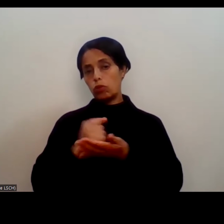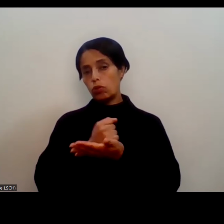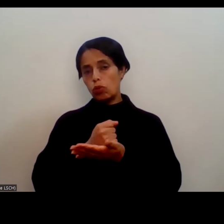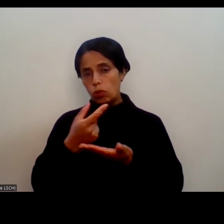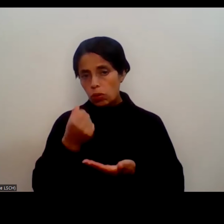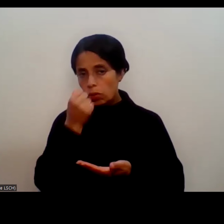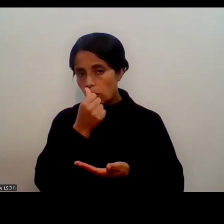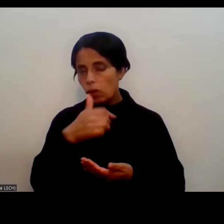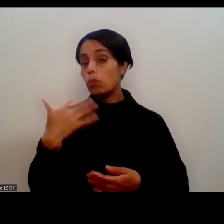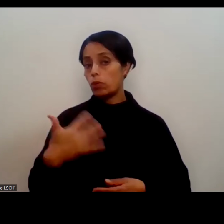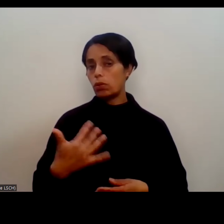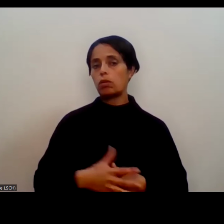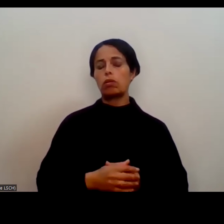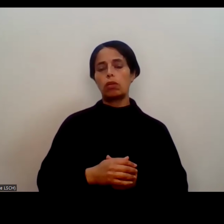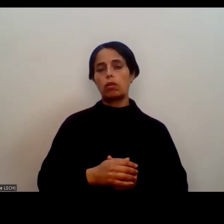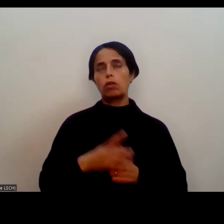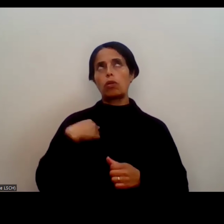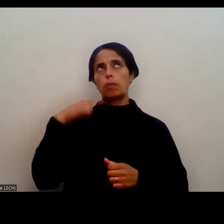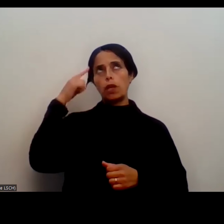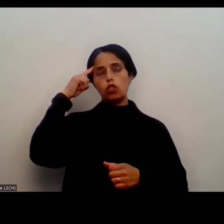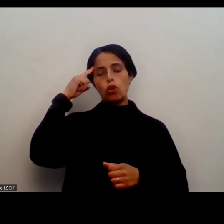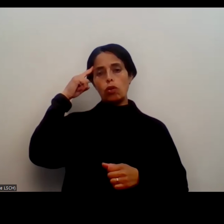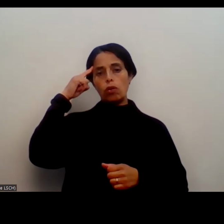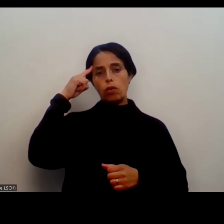digo importante, estoy pensando que